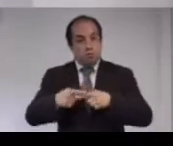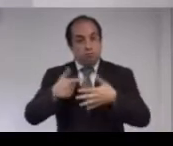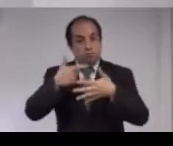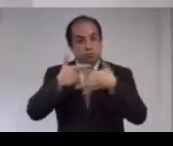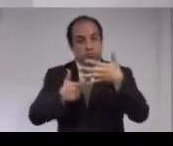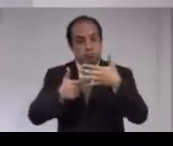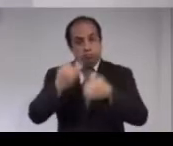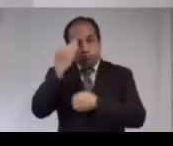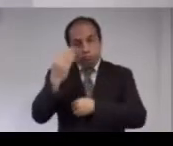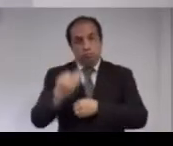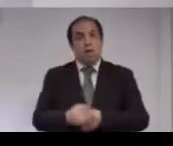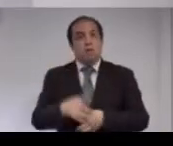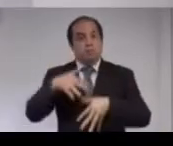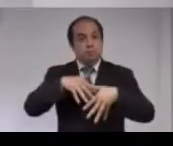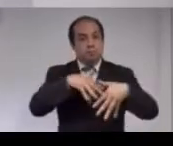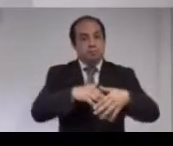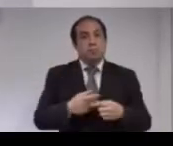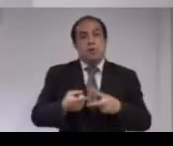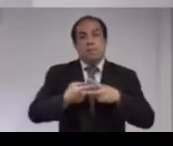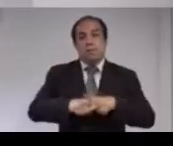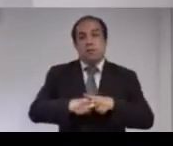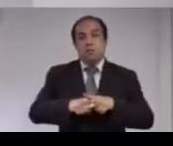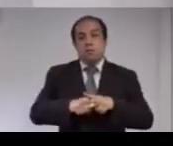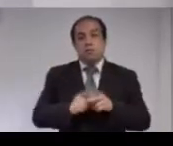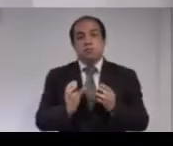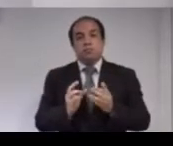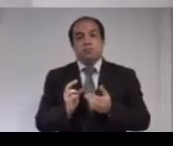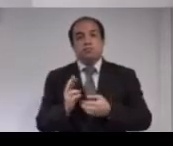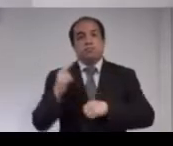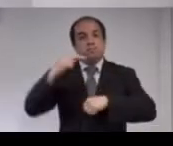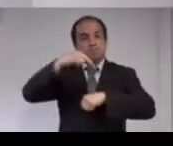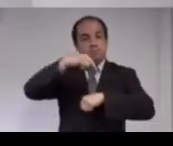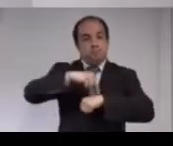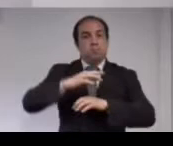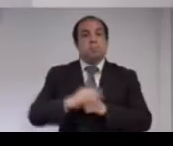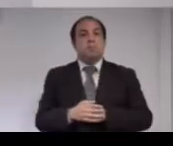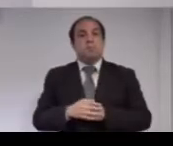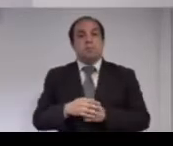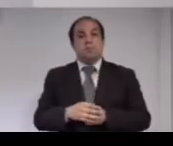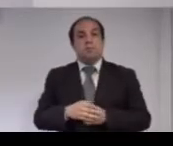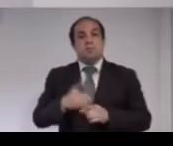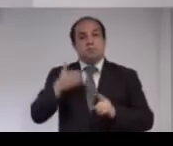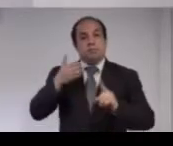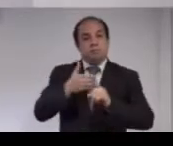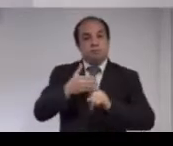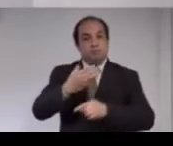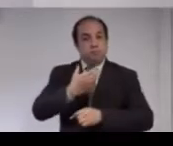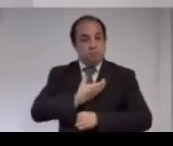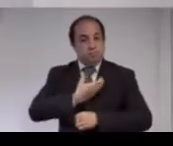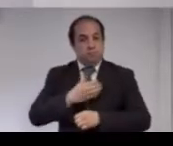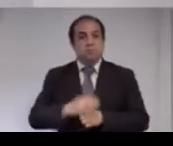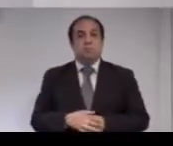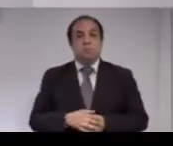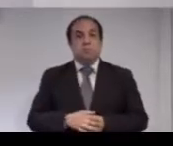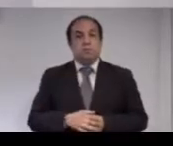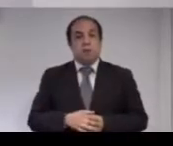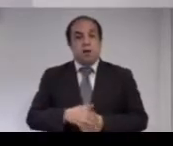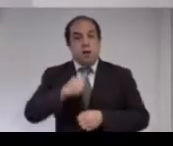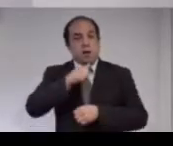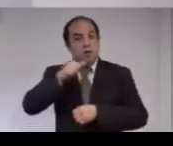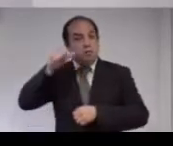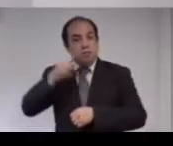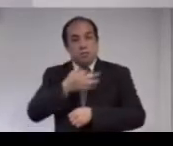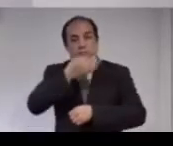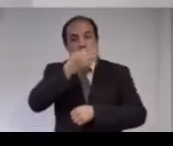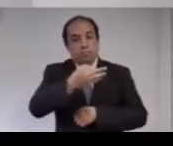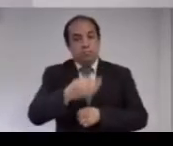las manifestaciones, desde su salida en el Monumento a la Revolución hacia el Zócalo. Tal como mencionamos el día de ayer en